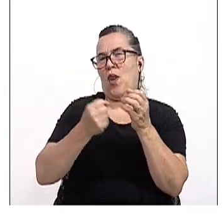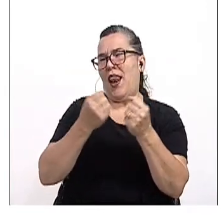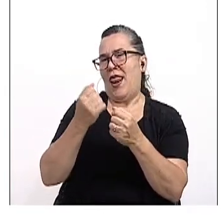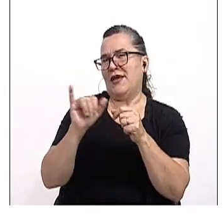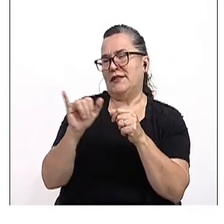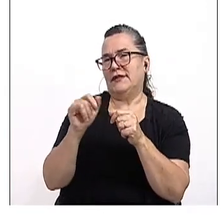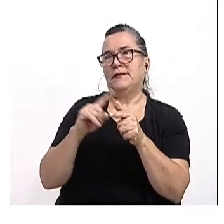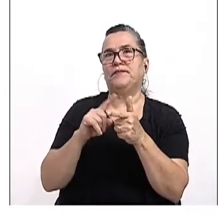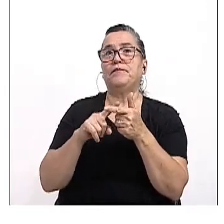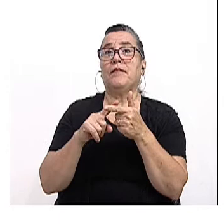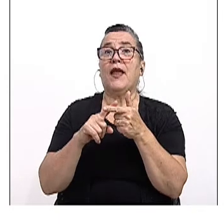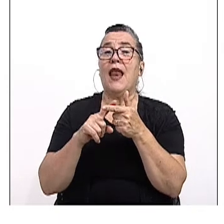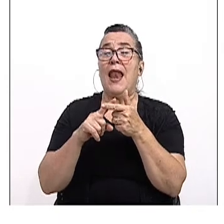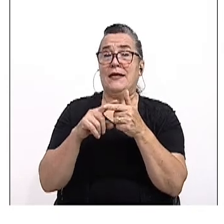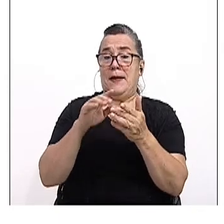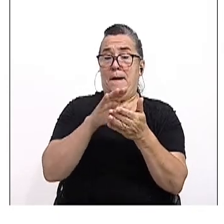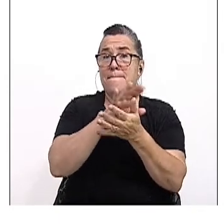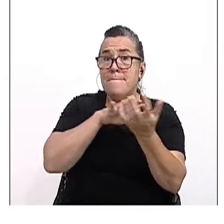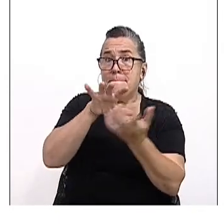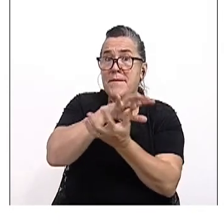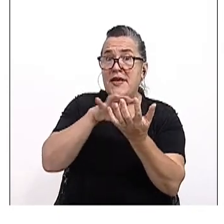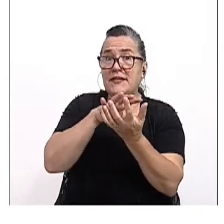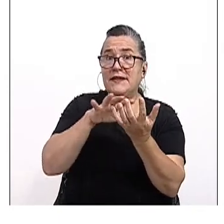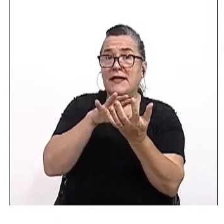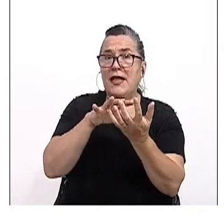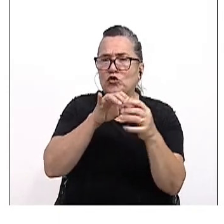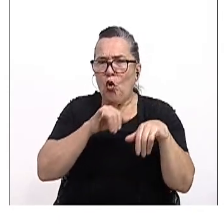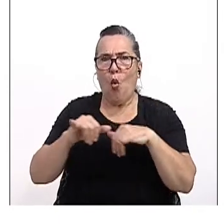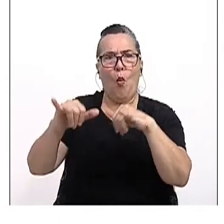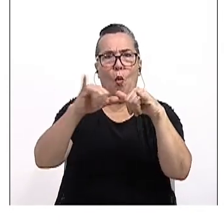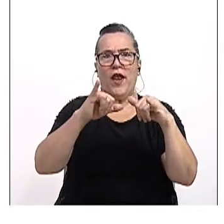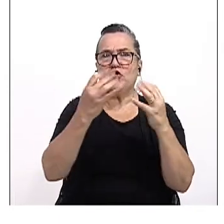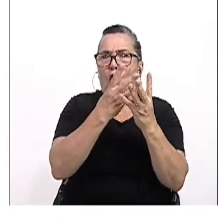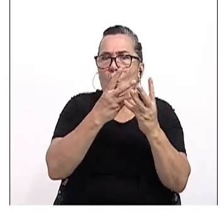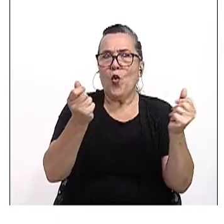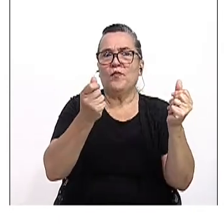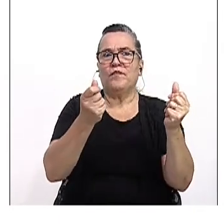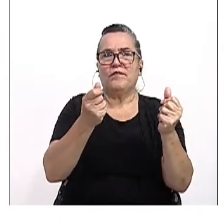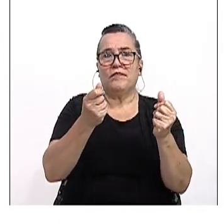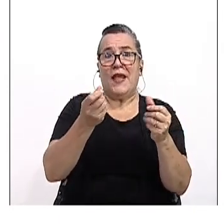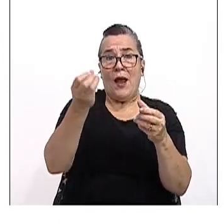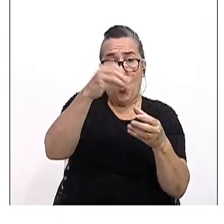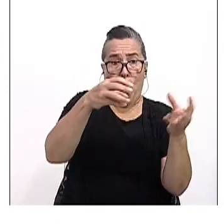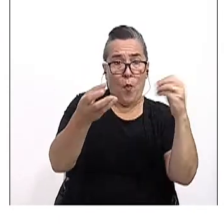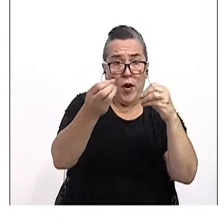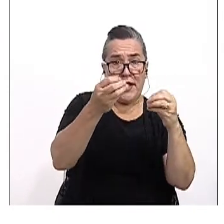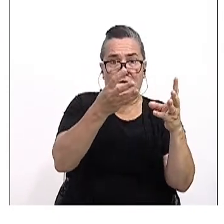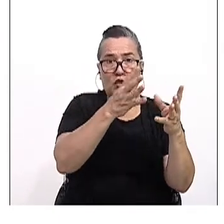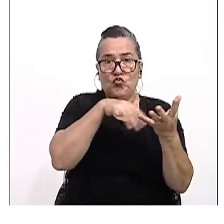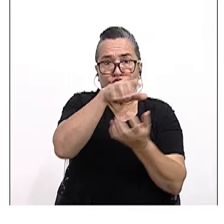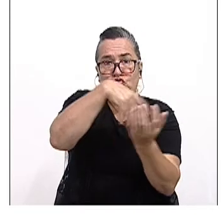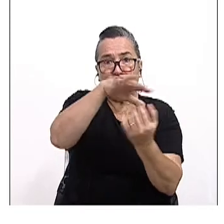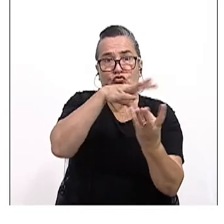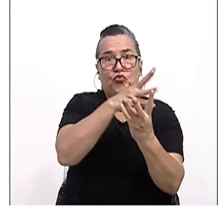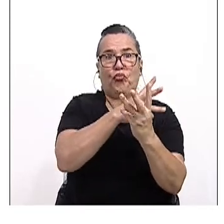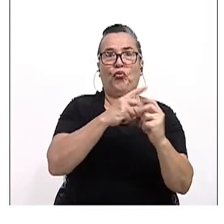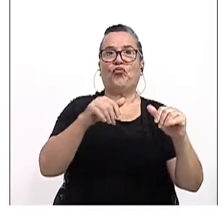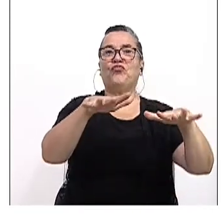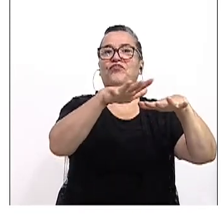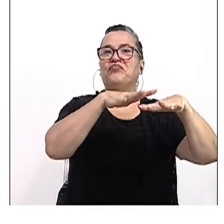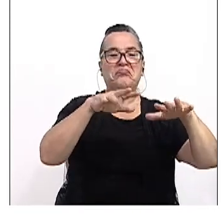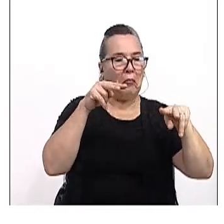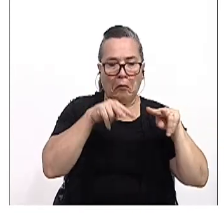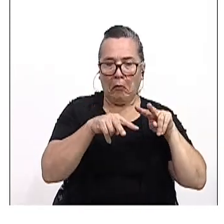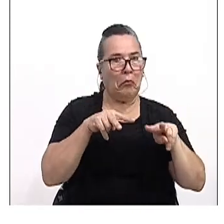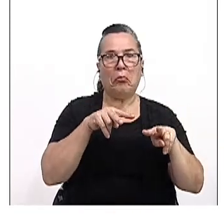En las mezclas homogéneas o disoluciones, los componentes se distribuyen de forma regular, de modo que es imposible